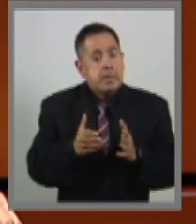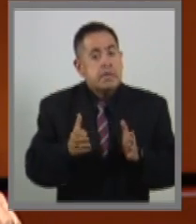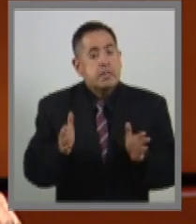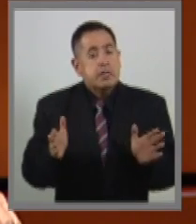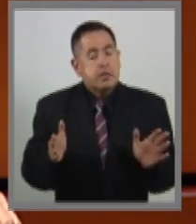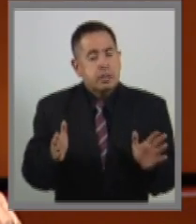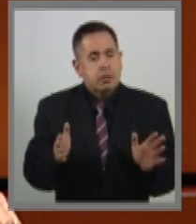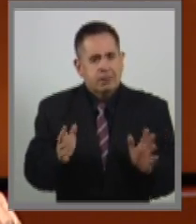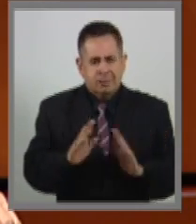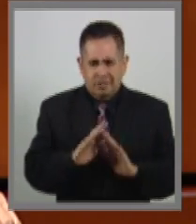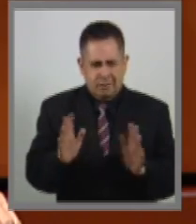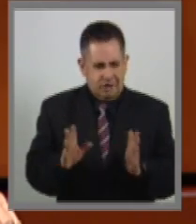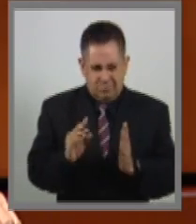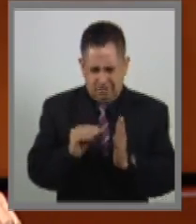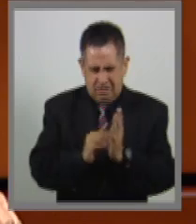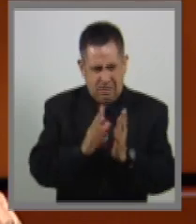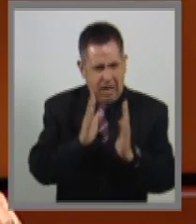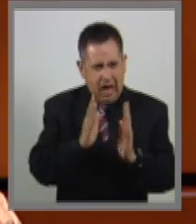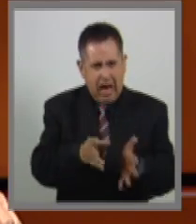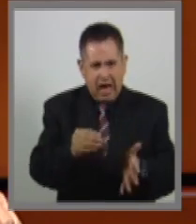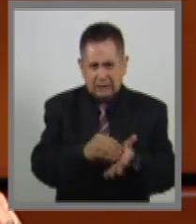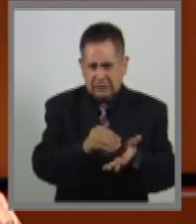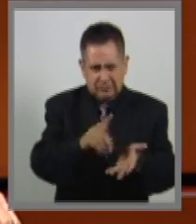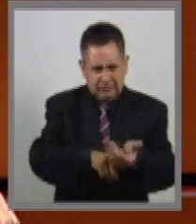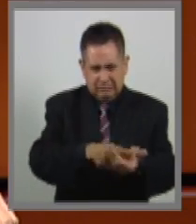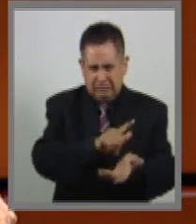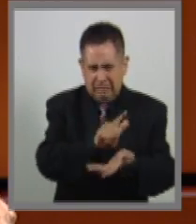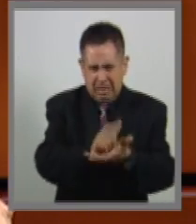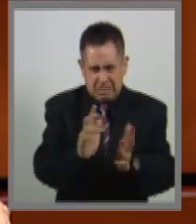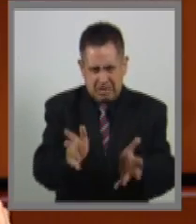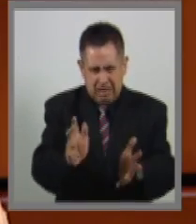de algo que ya está establecido.